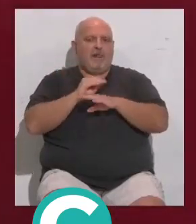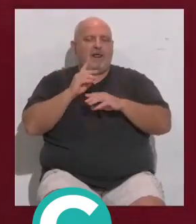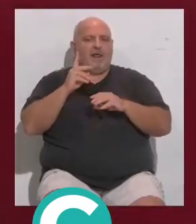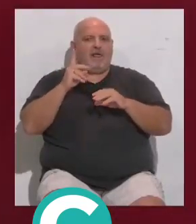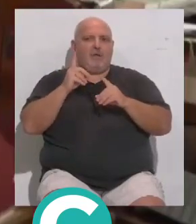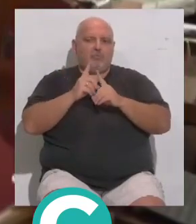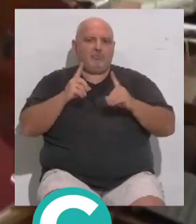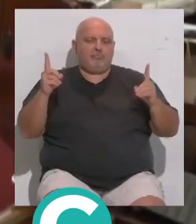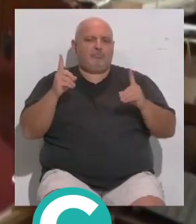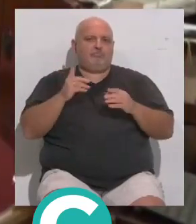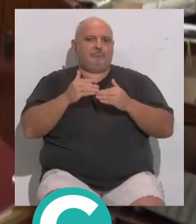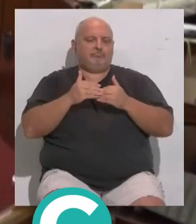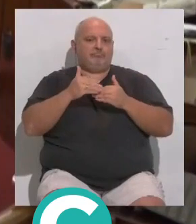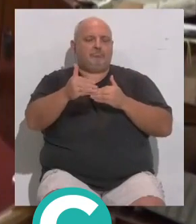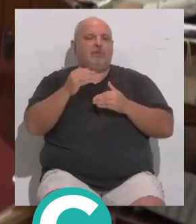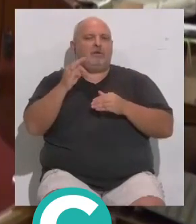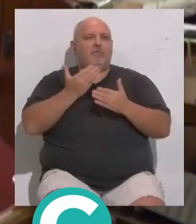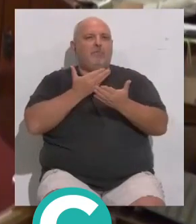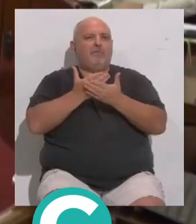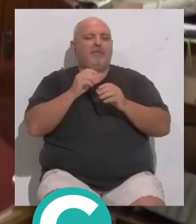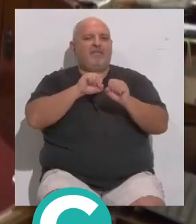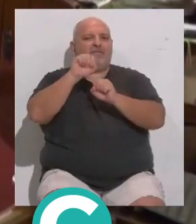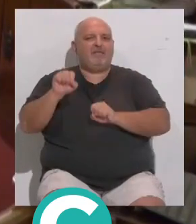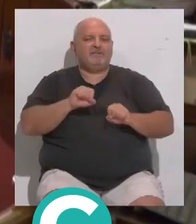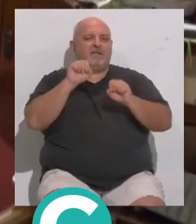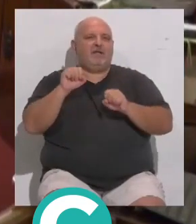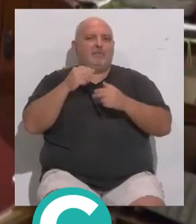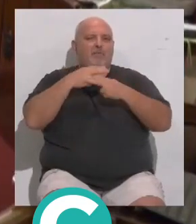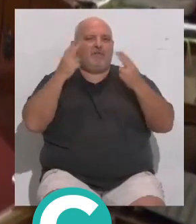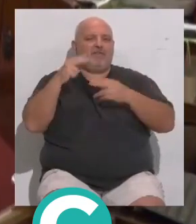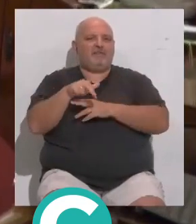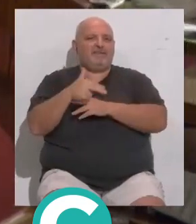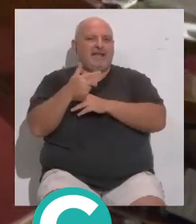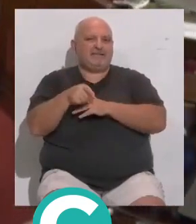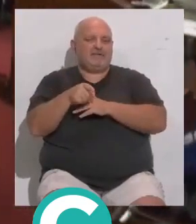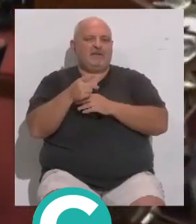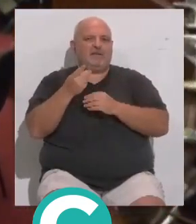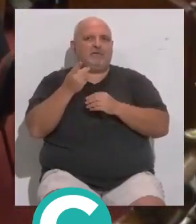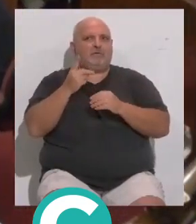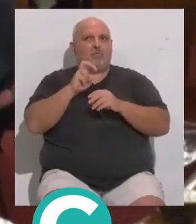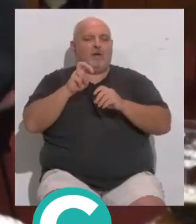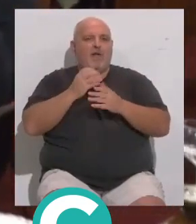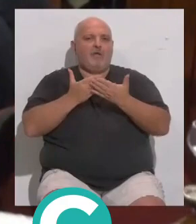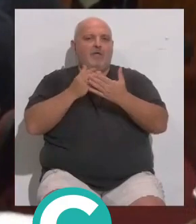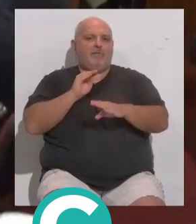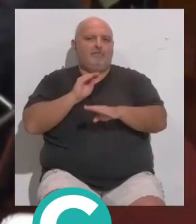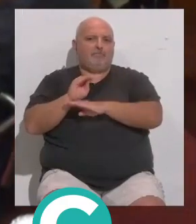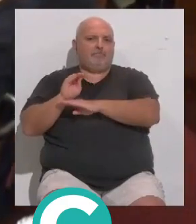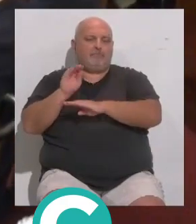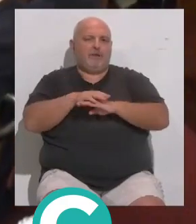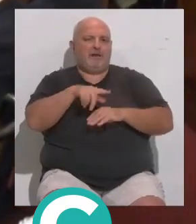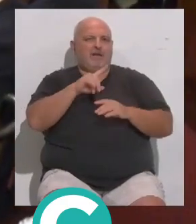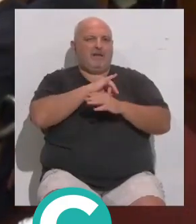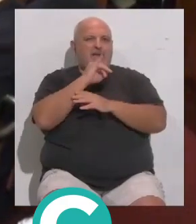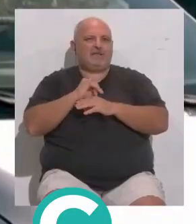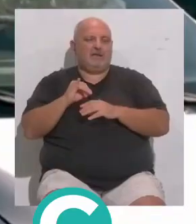que perdure. Se ha aprobado también una propuesta en defensa del sector público del taxi, que incluye la puesta en marcha de ayudas para el sector afectado por la